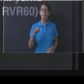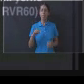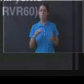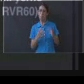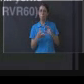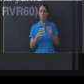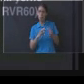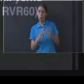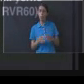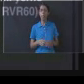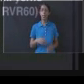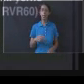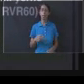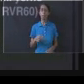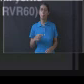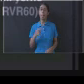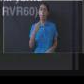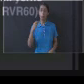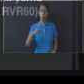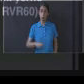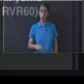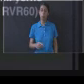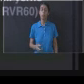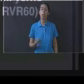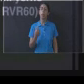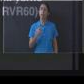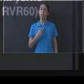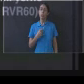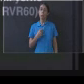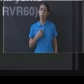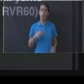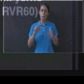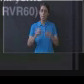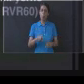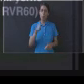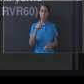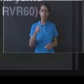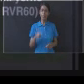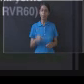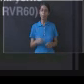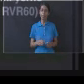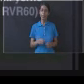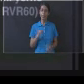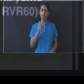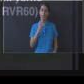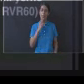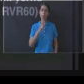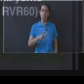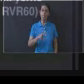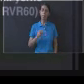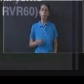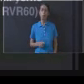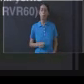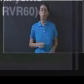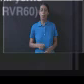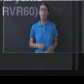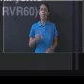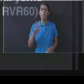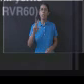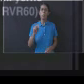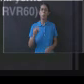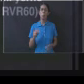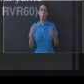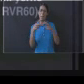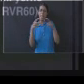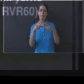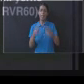manipular a la gente. Ahora le pongo esto a este por acá para que sea mi yerno. Y, haciendo mi yerno, no me va hacer mates porque yo voy a ser su autoridad.